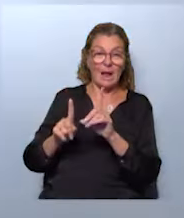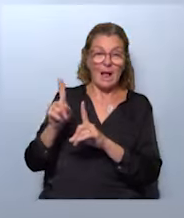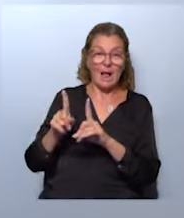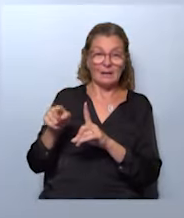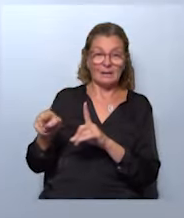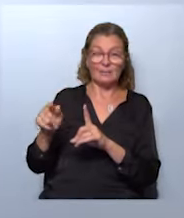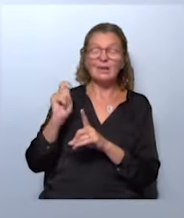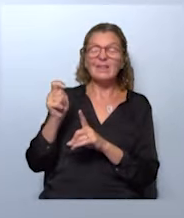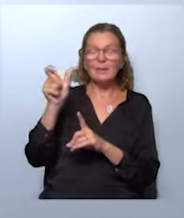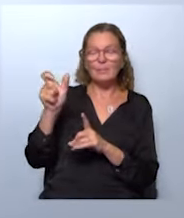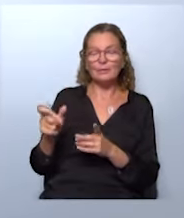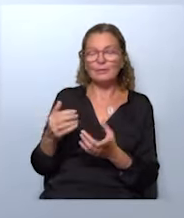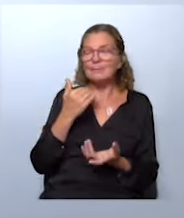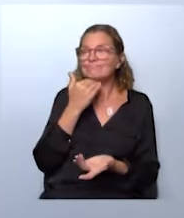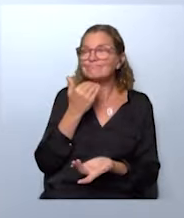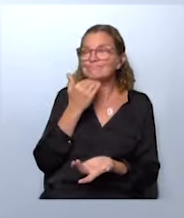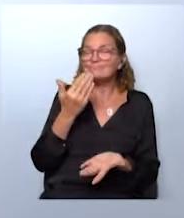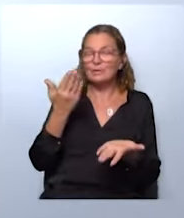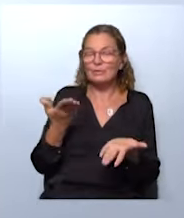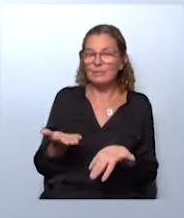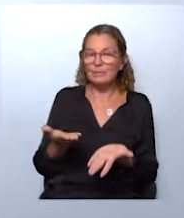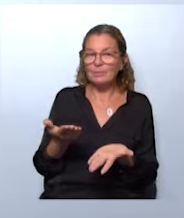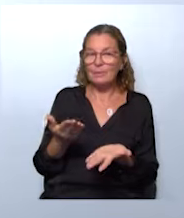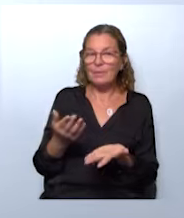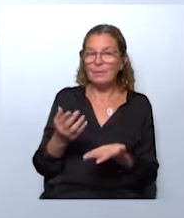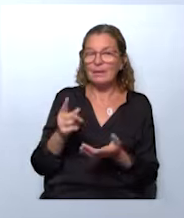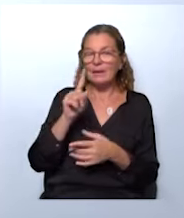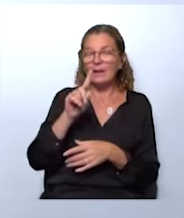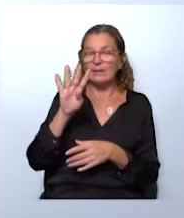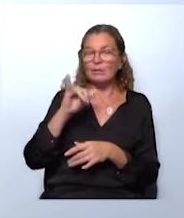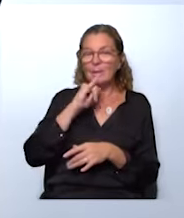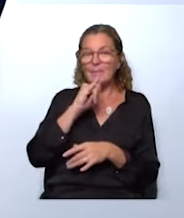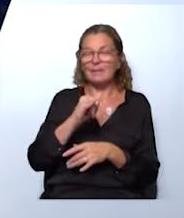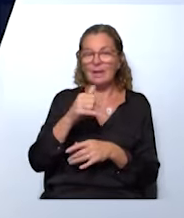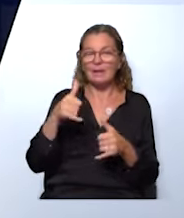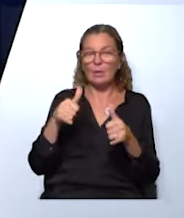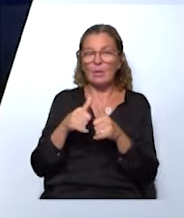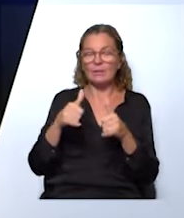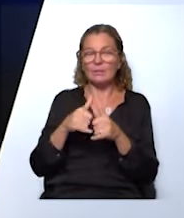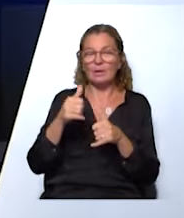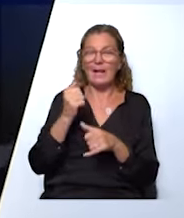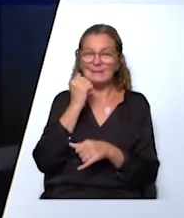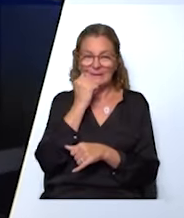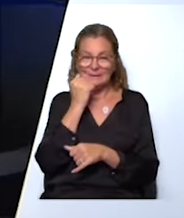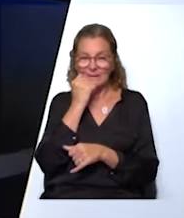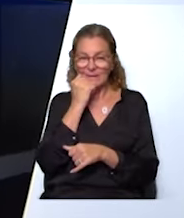vacío no sabemos quién Quién es ese alguien le mandó 14 mensajes de WhatsApp a astesiano en el lapso de un